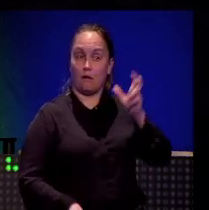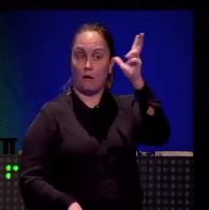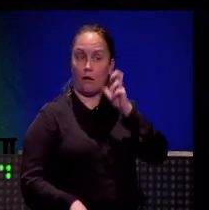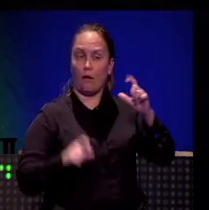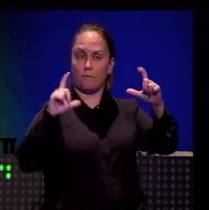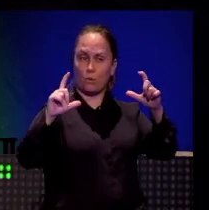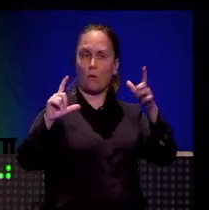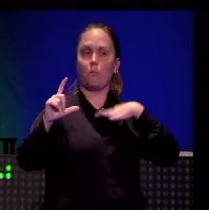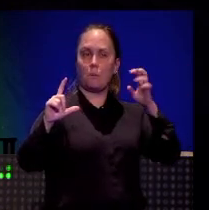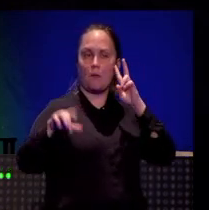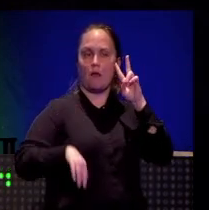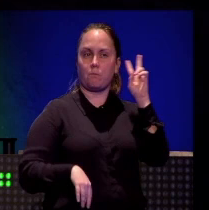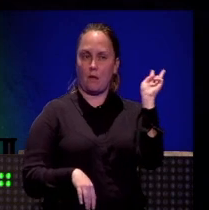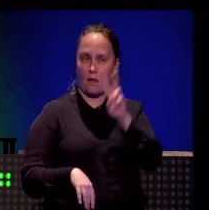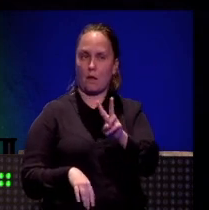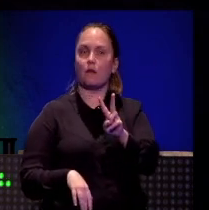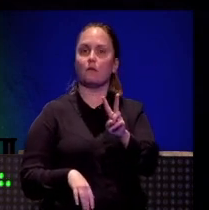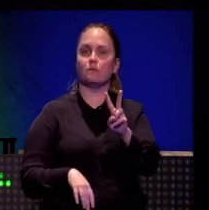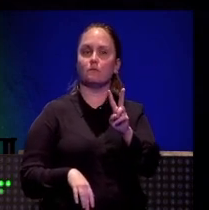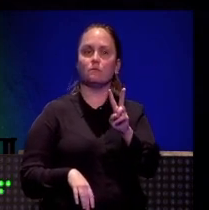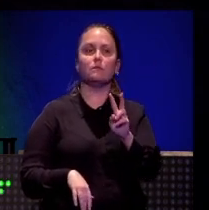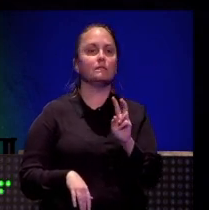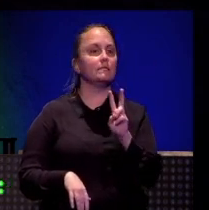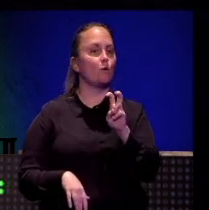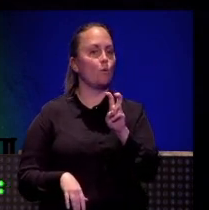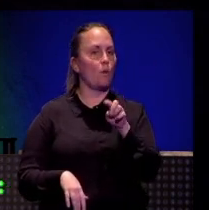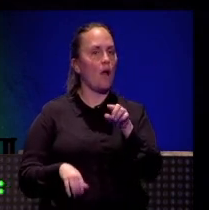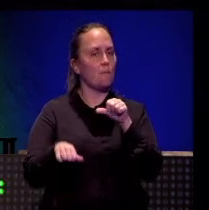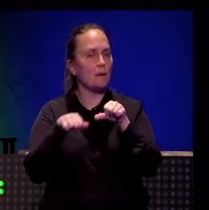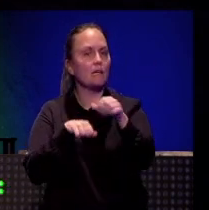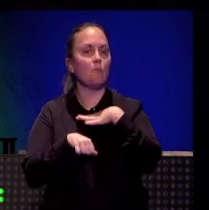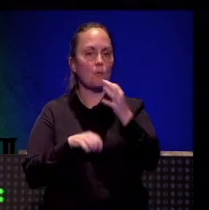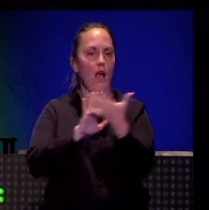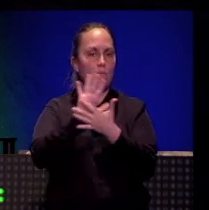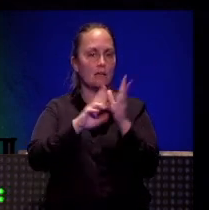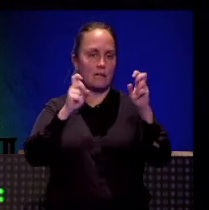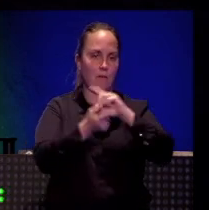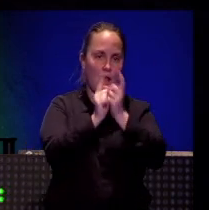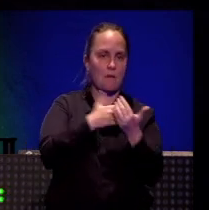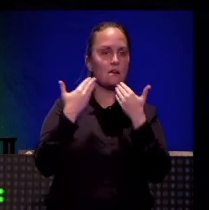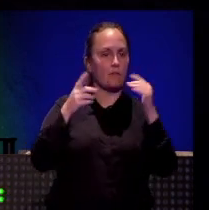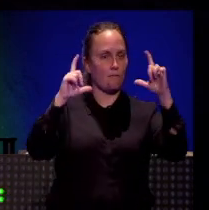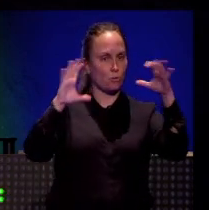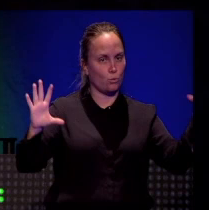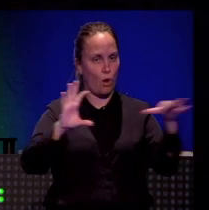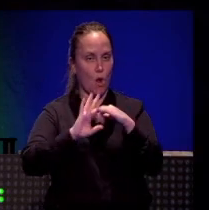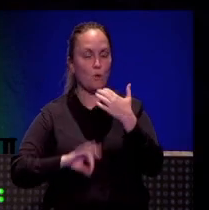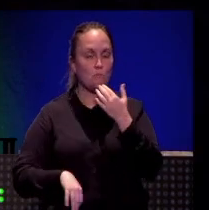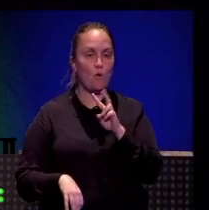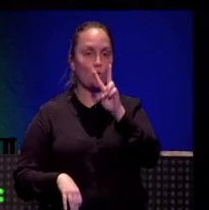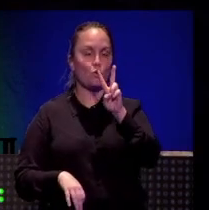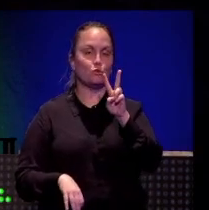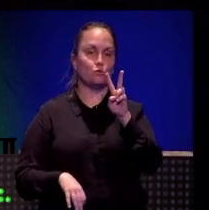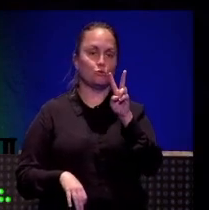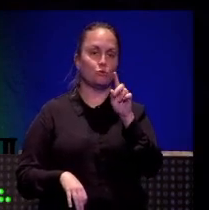fotografía incluso puedes marcar a partir del segundo tal voy a hablar de esto a partir del minuto dos y medio voy a